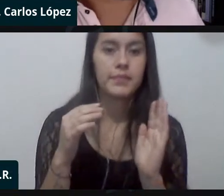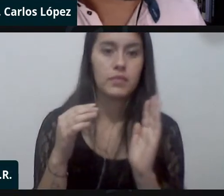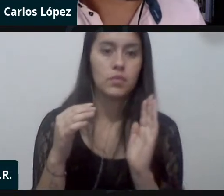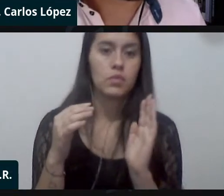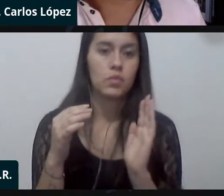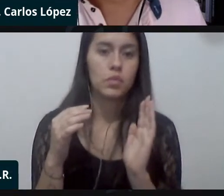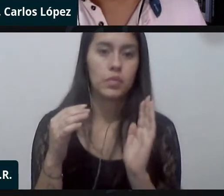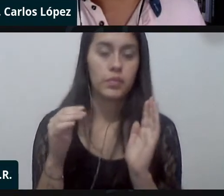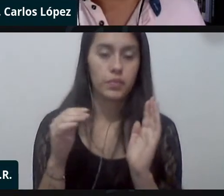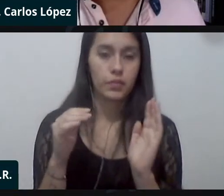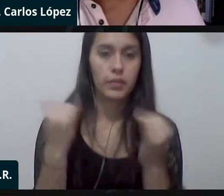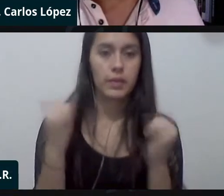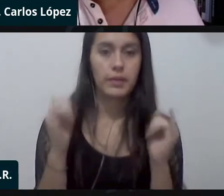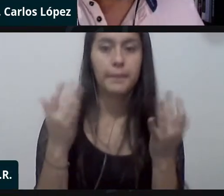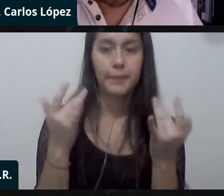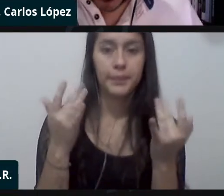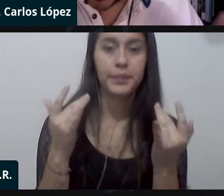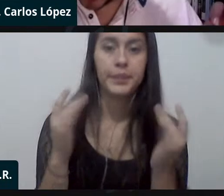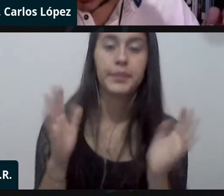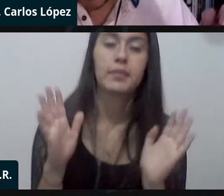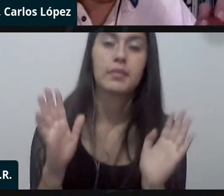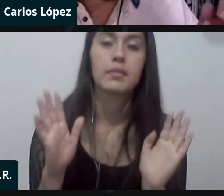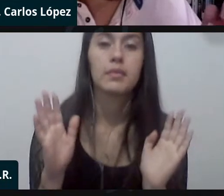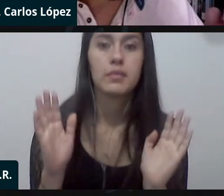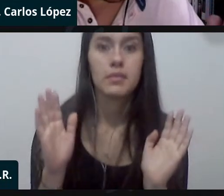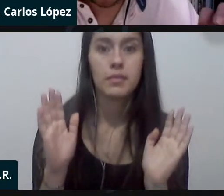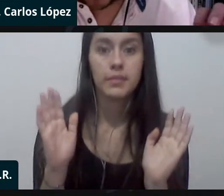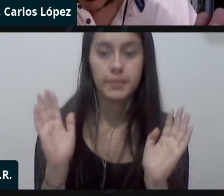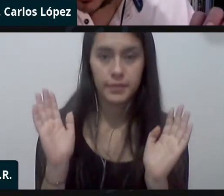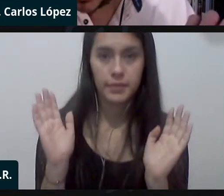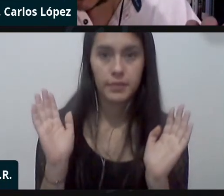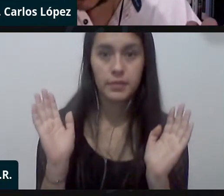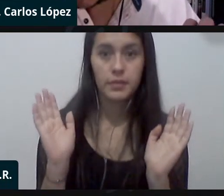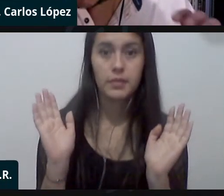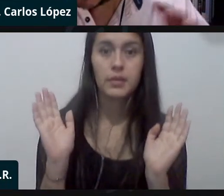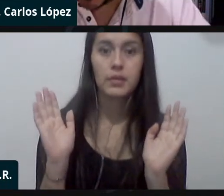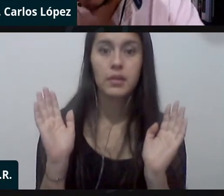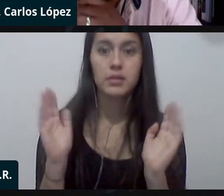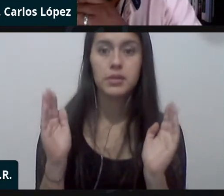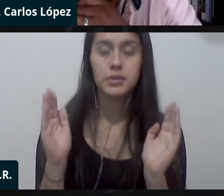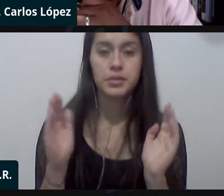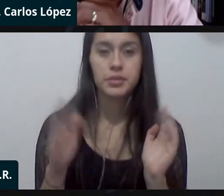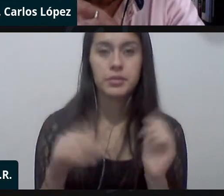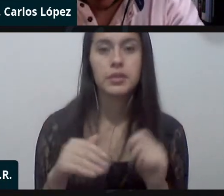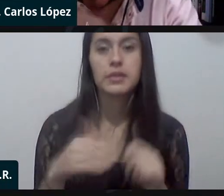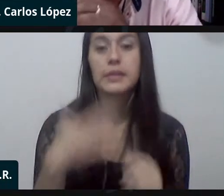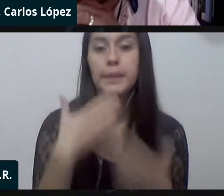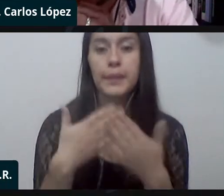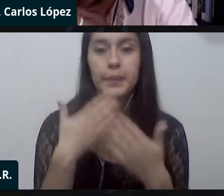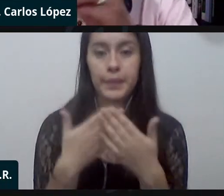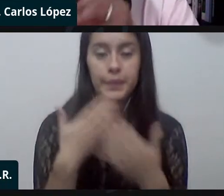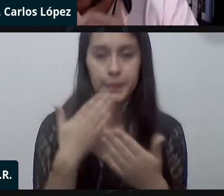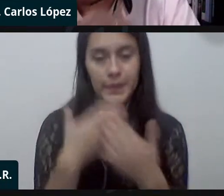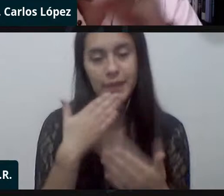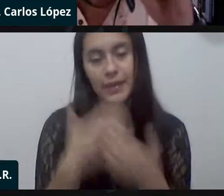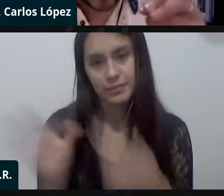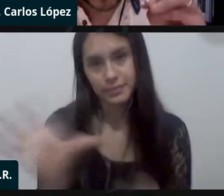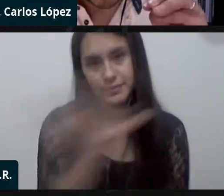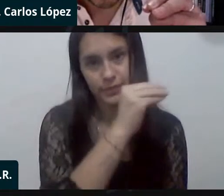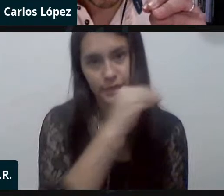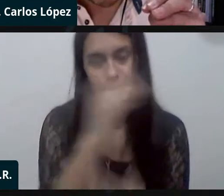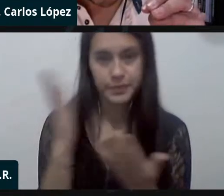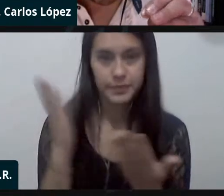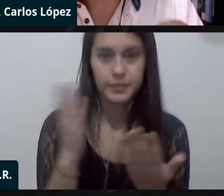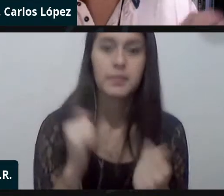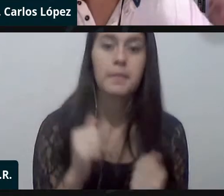vayan. Listo, entonces, varias noticias antes de que se vayan, empezaron a irse. Arley, muchas gracias, a ustedes, muchas gracias. Okay. Hoy